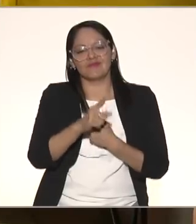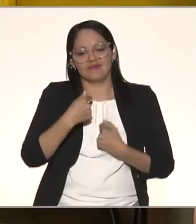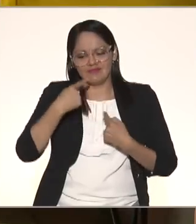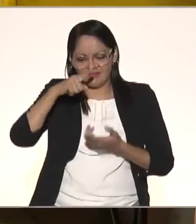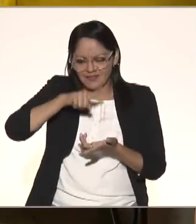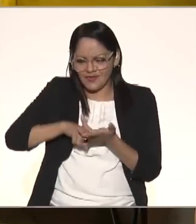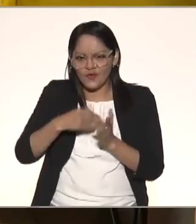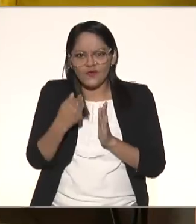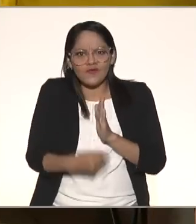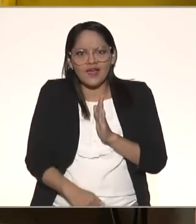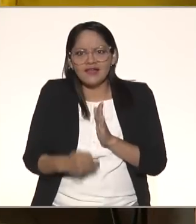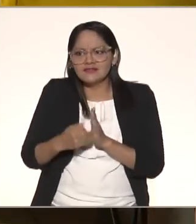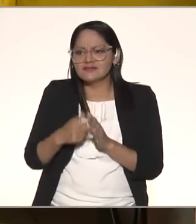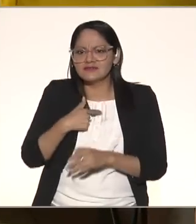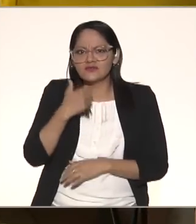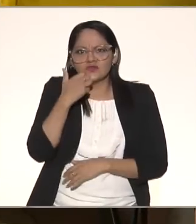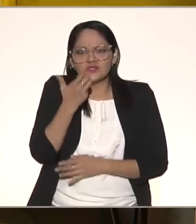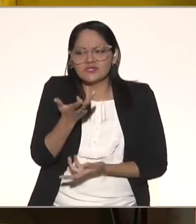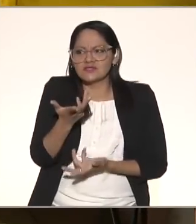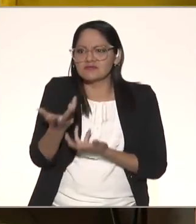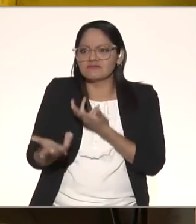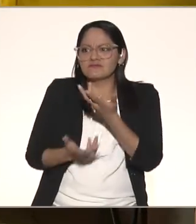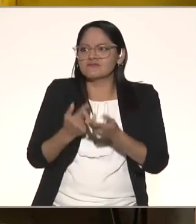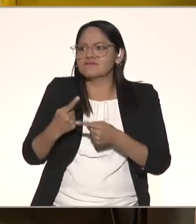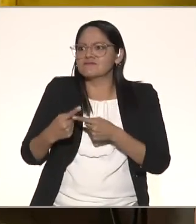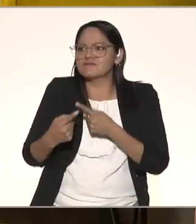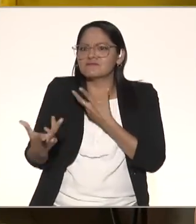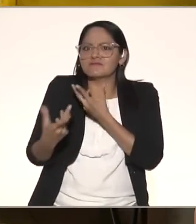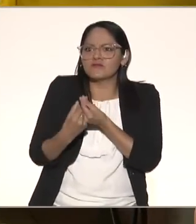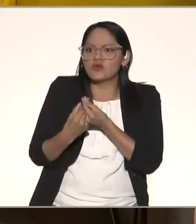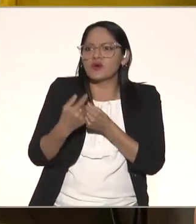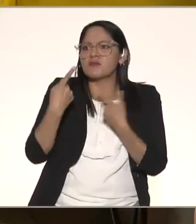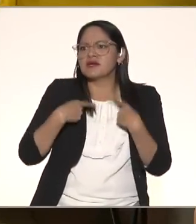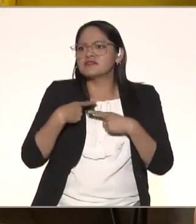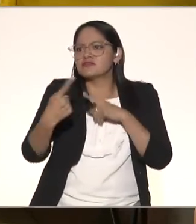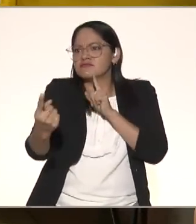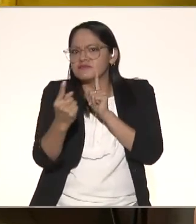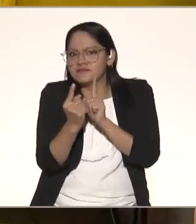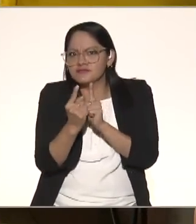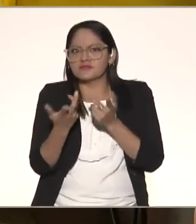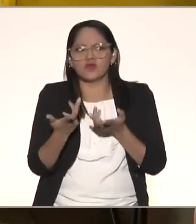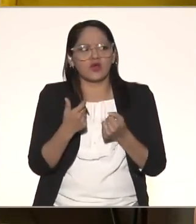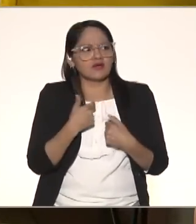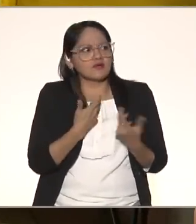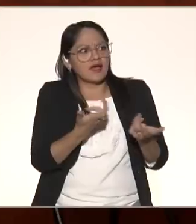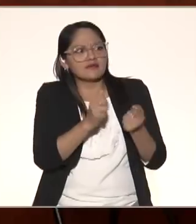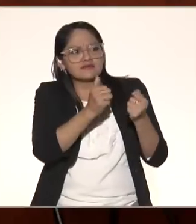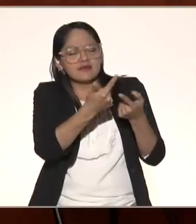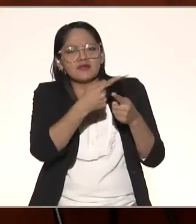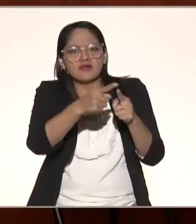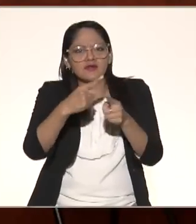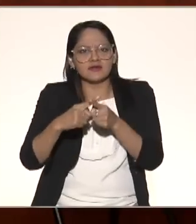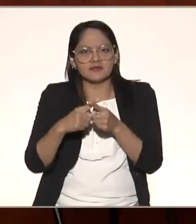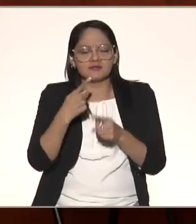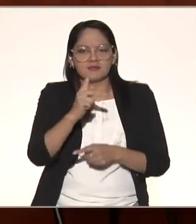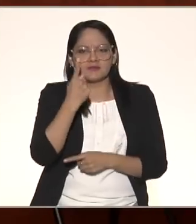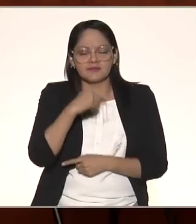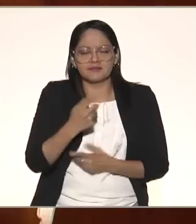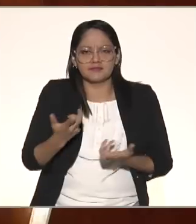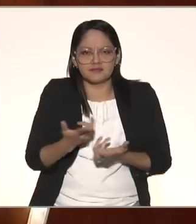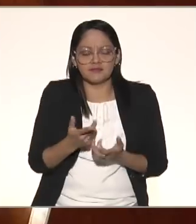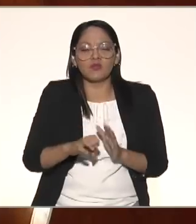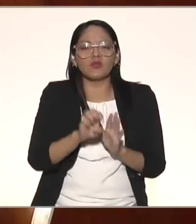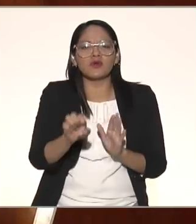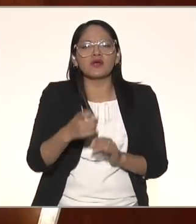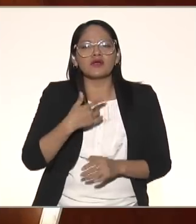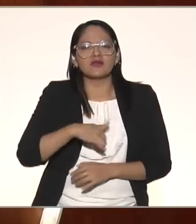estar tratando de llenar esta huella de abandono con personas, con actividades o con lo que sea de forma compulsiva, porque vamos